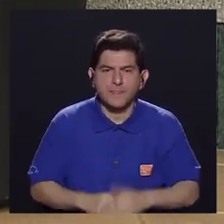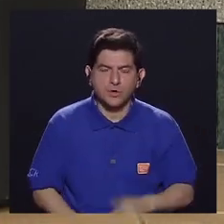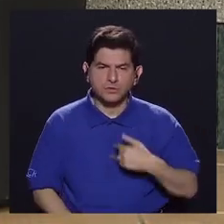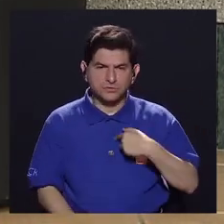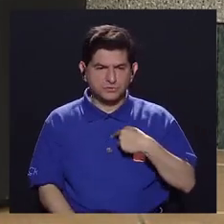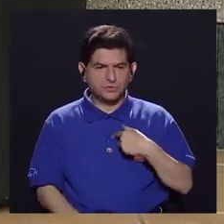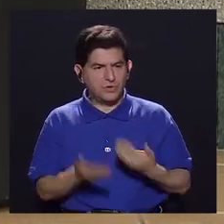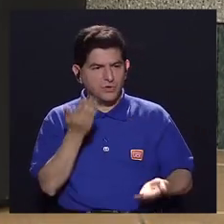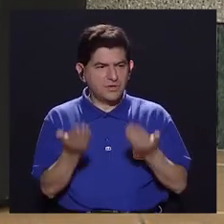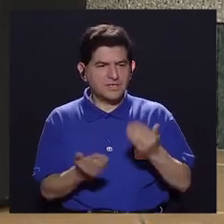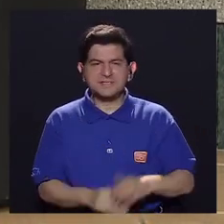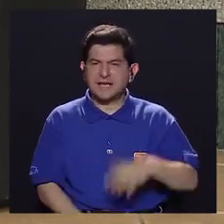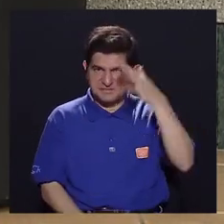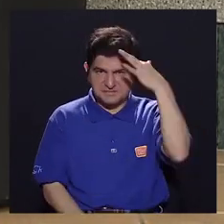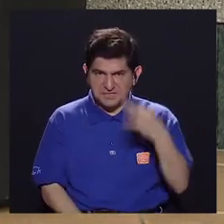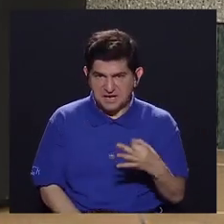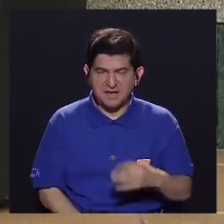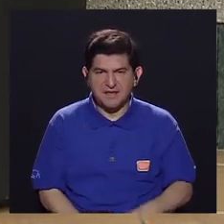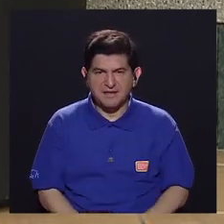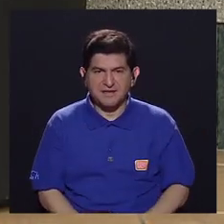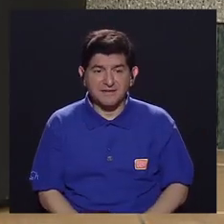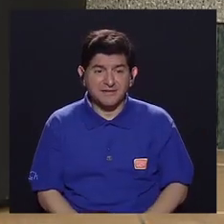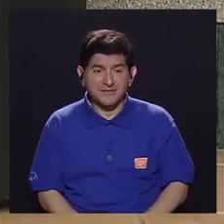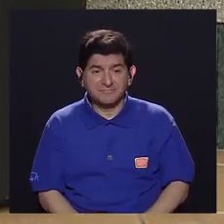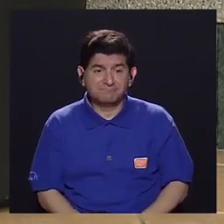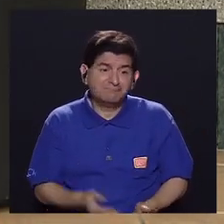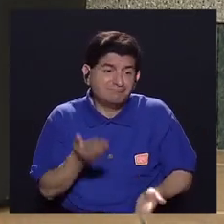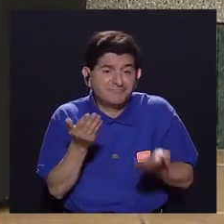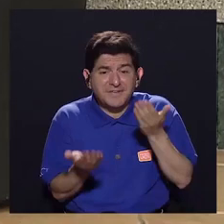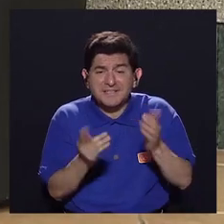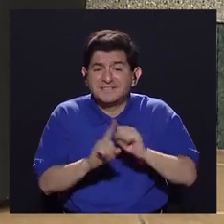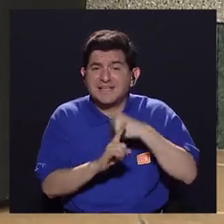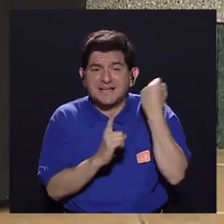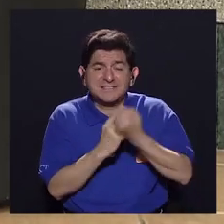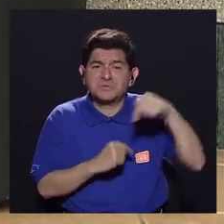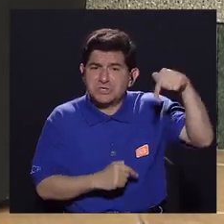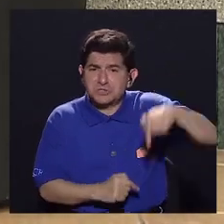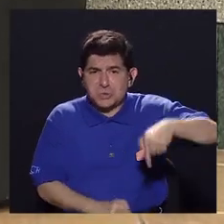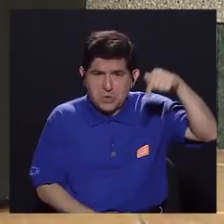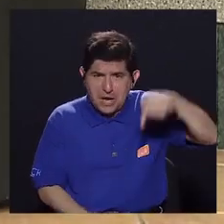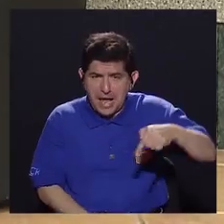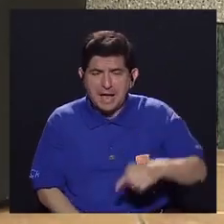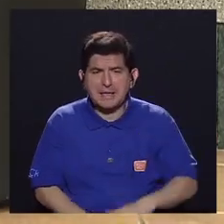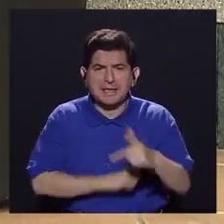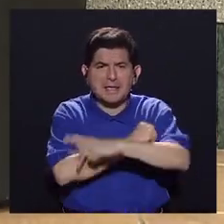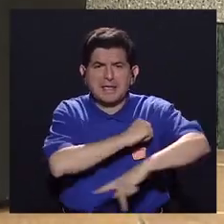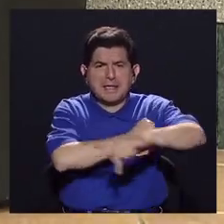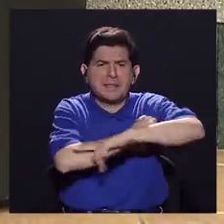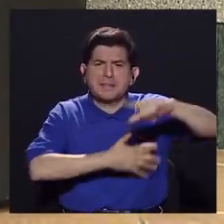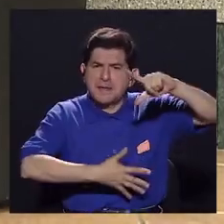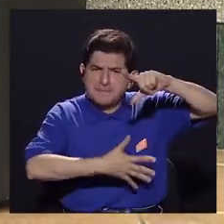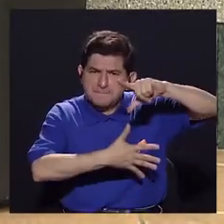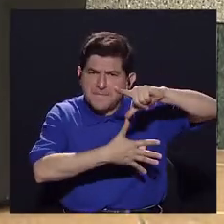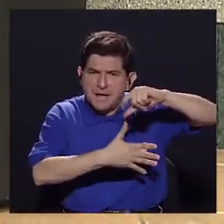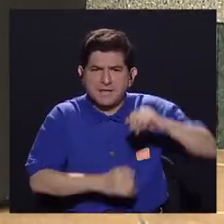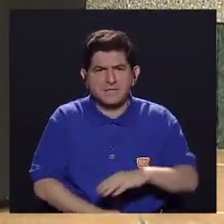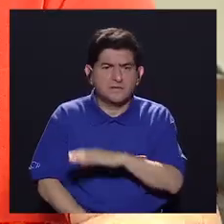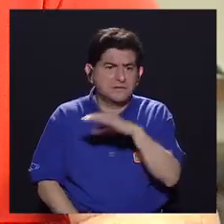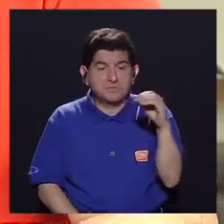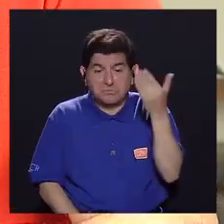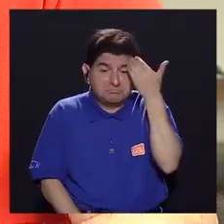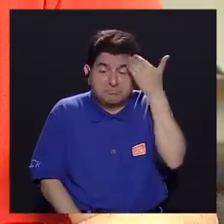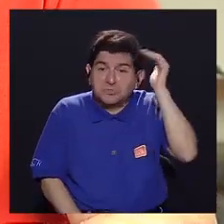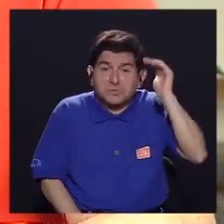pensaba, o al menos yo tenía la creencia que era como más de un asunto aquí de los países latinoamericanos,